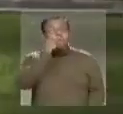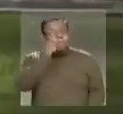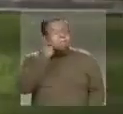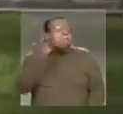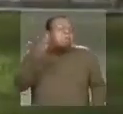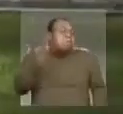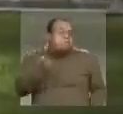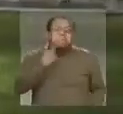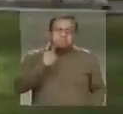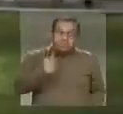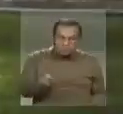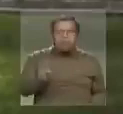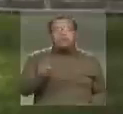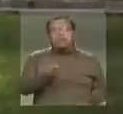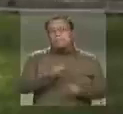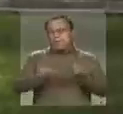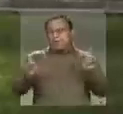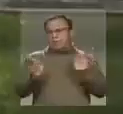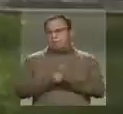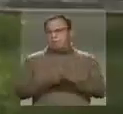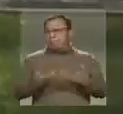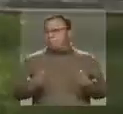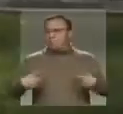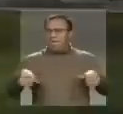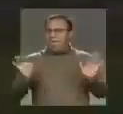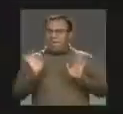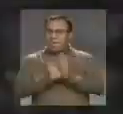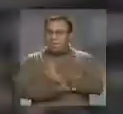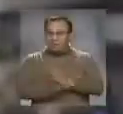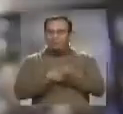vez un poco distinto hasta ahí, pero nada, ¿no?